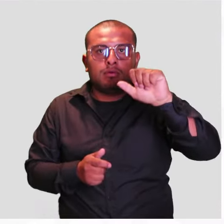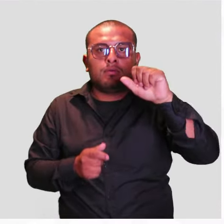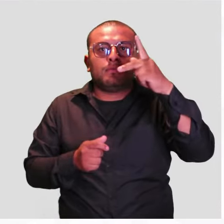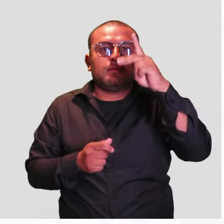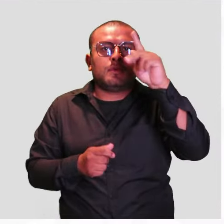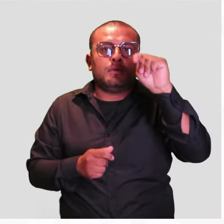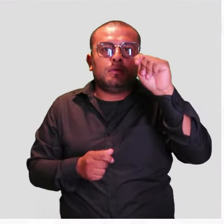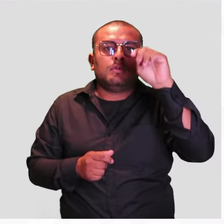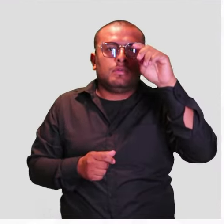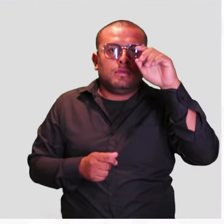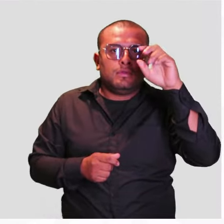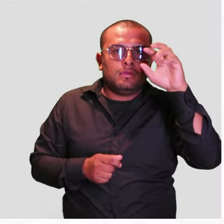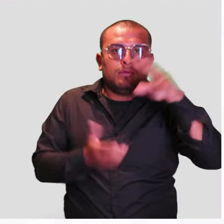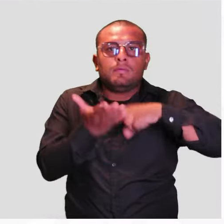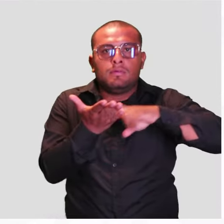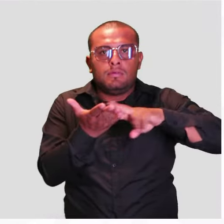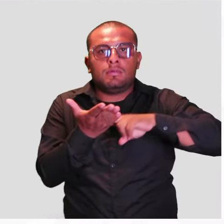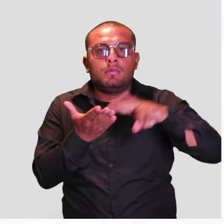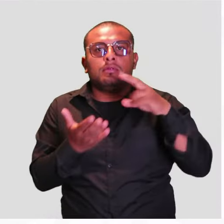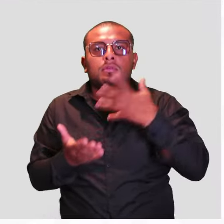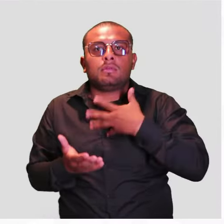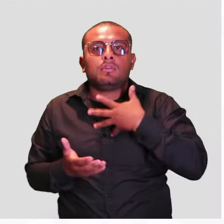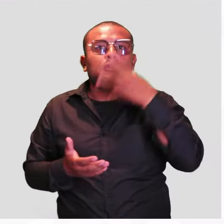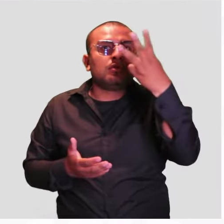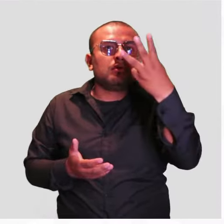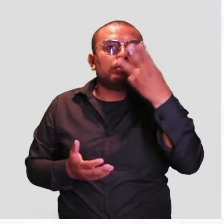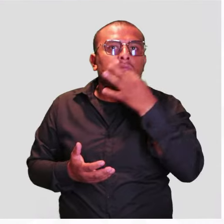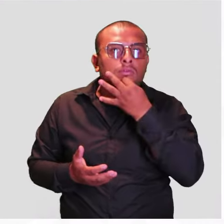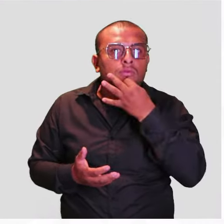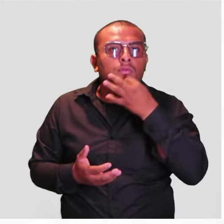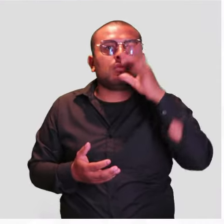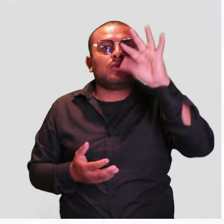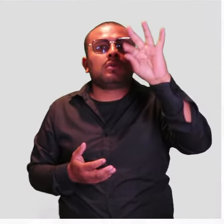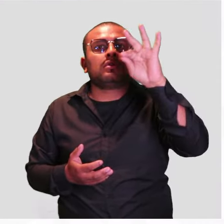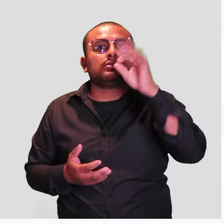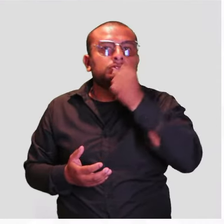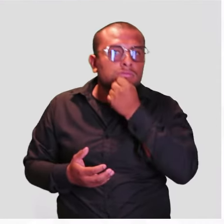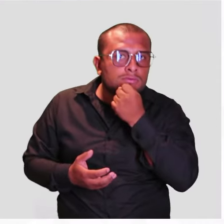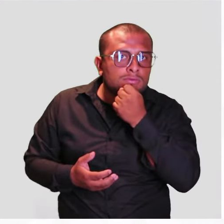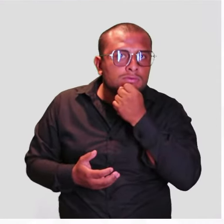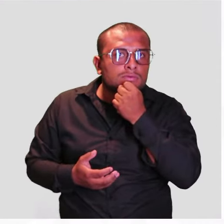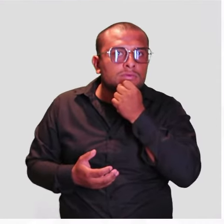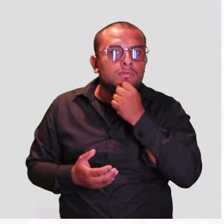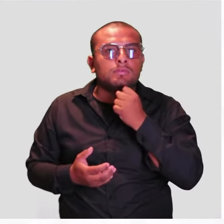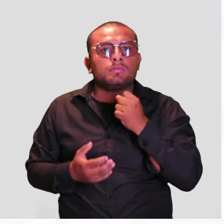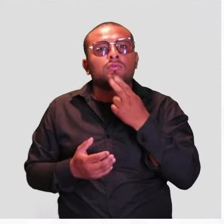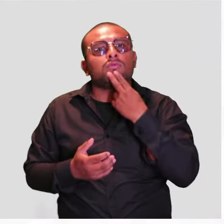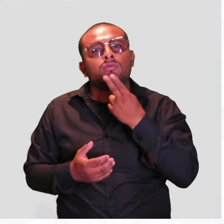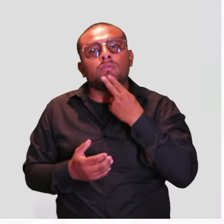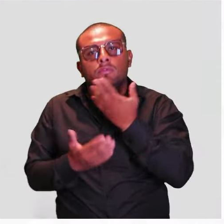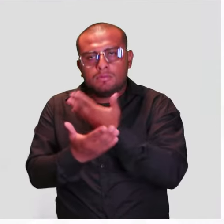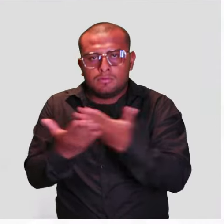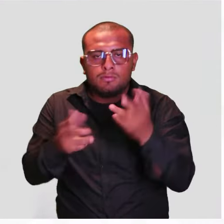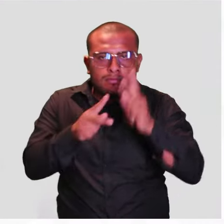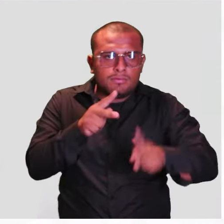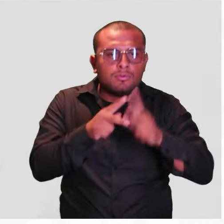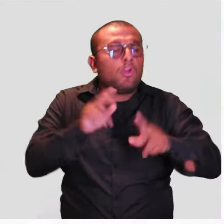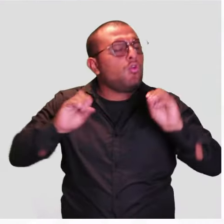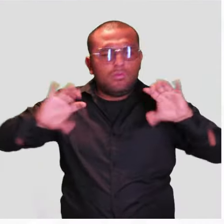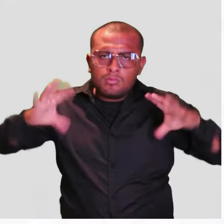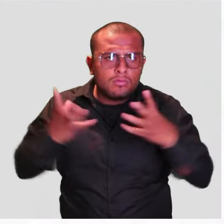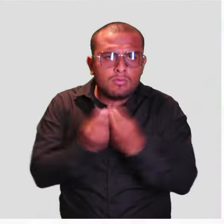le restan 2:45 de esta bolsa de tiempo que puede usted emplear en una o varias intervenciones. Le escuchamos.